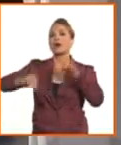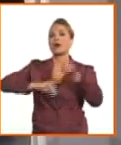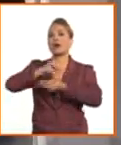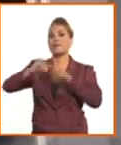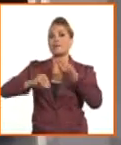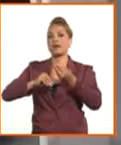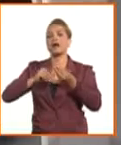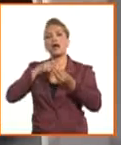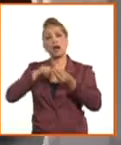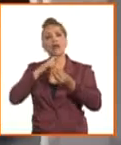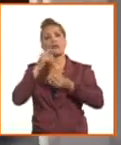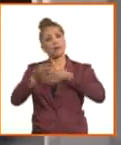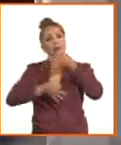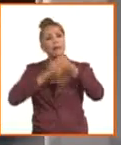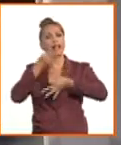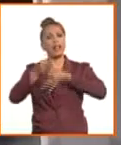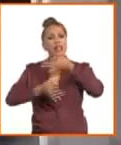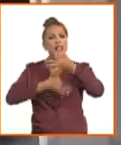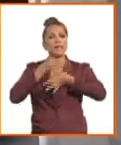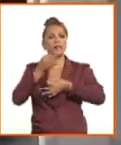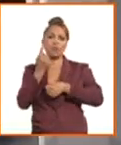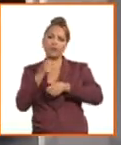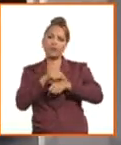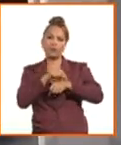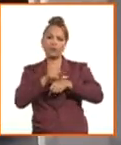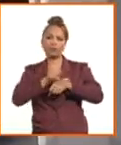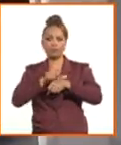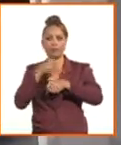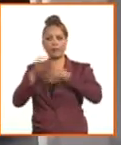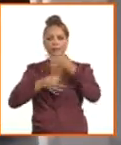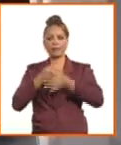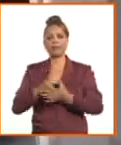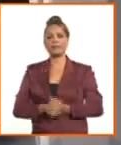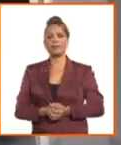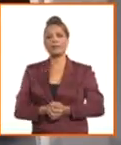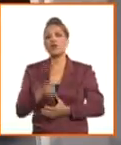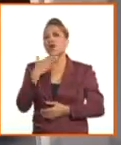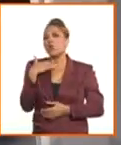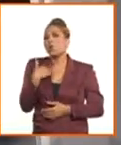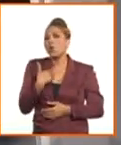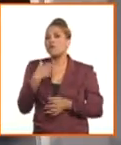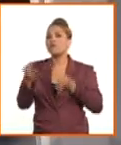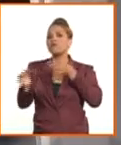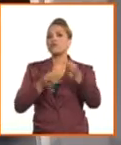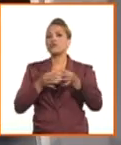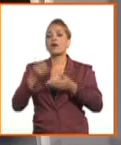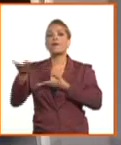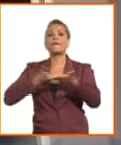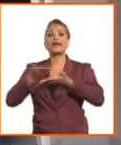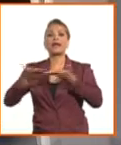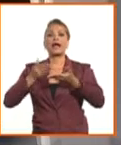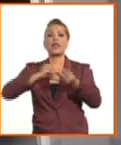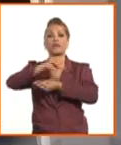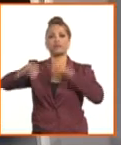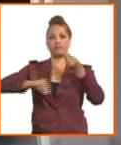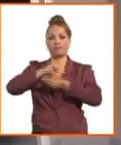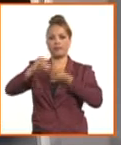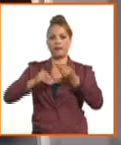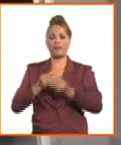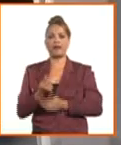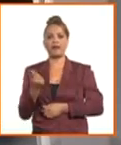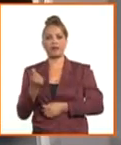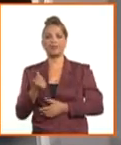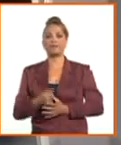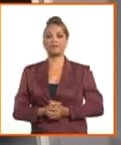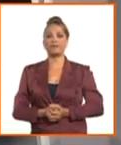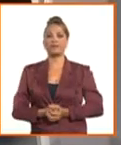unos minutos para poder avanzar en eso. ¿Cómo debe funcionar coherentemente un mercado cambiario? Un mercado cambiario